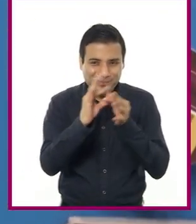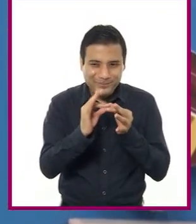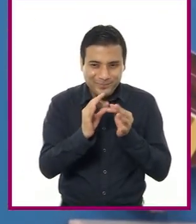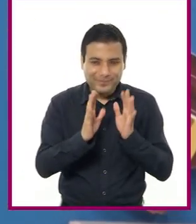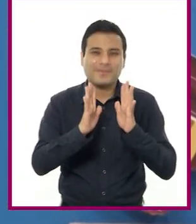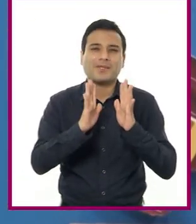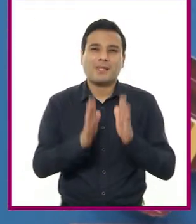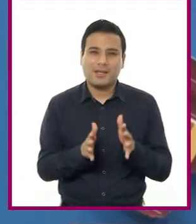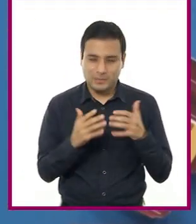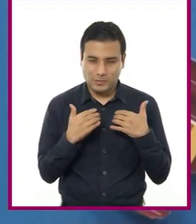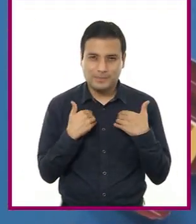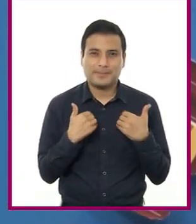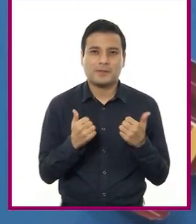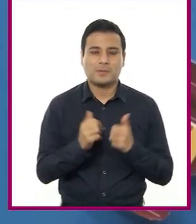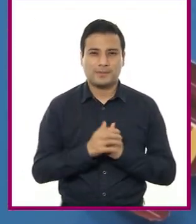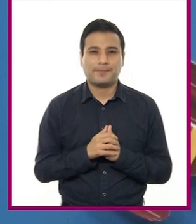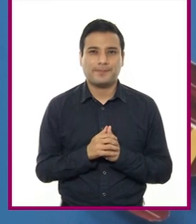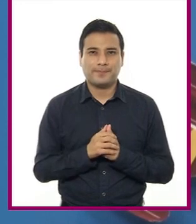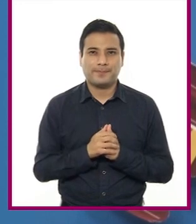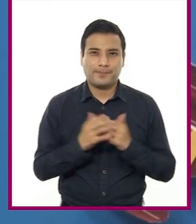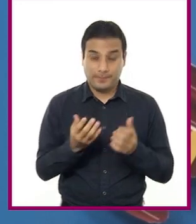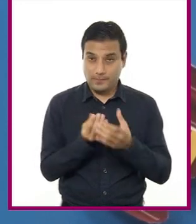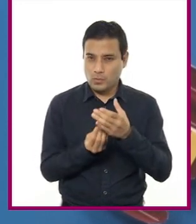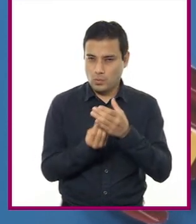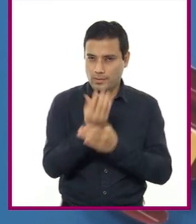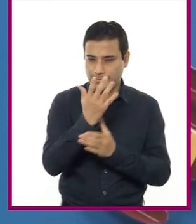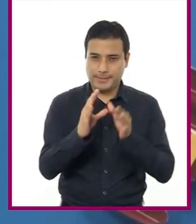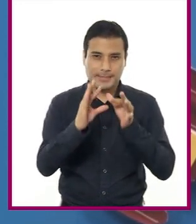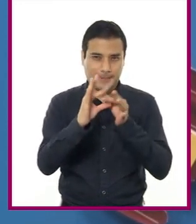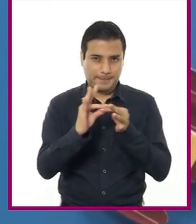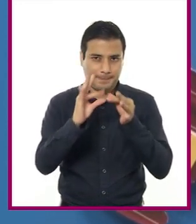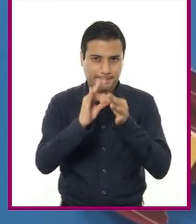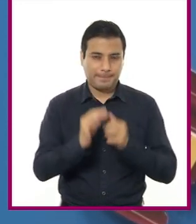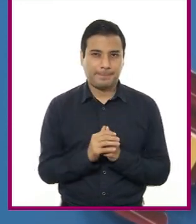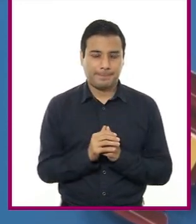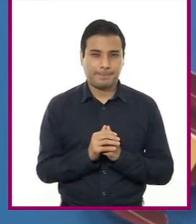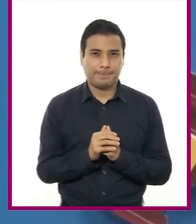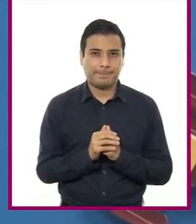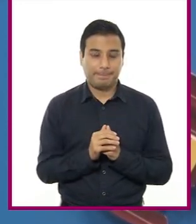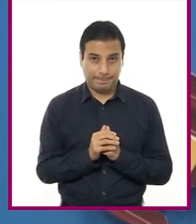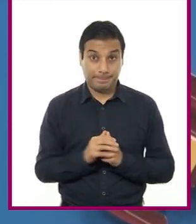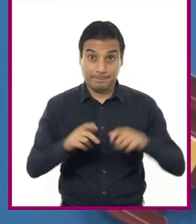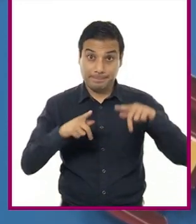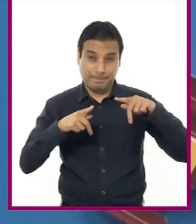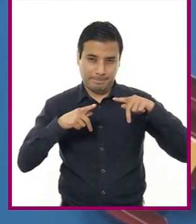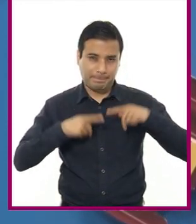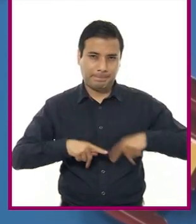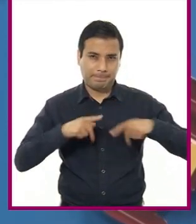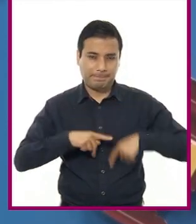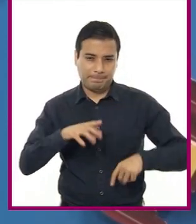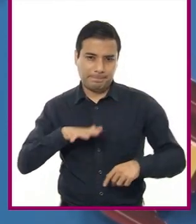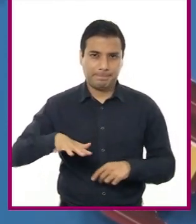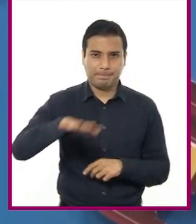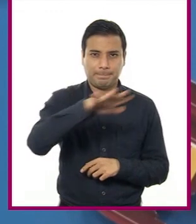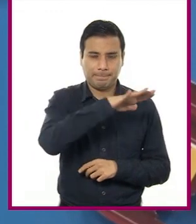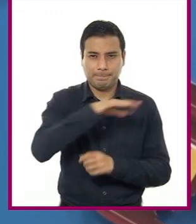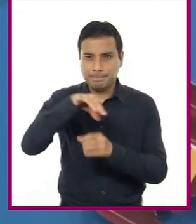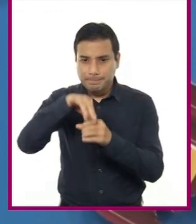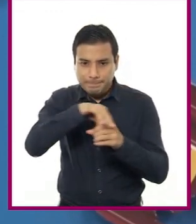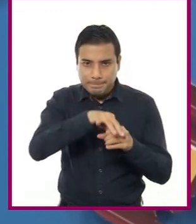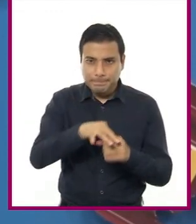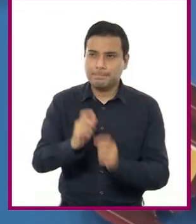primera inquietud, pero tengo una nueva. Además de que las ciudadanas y ciudadanos otorgan autoridad a algunos de